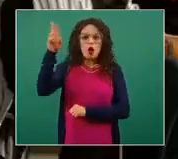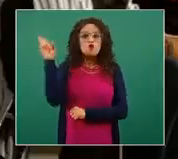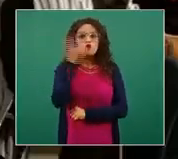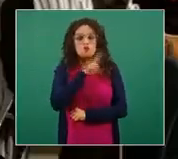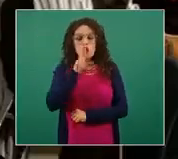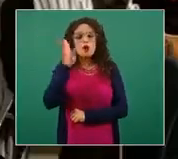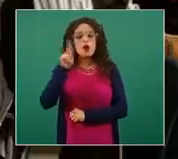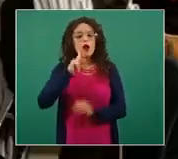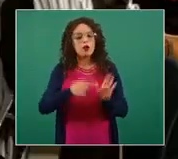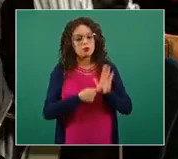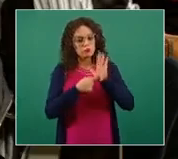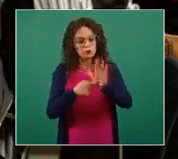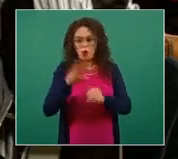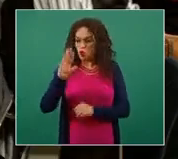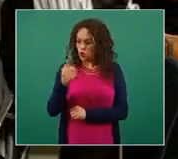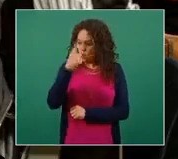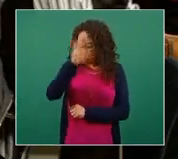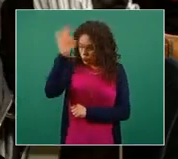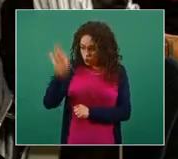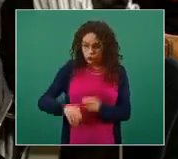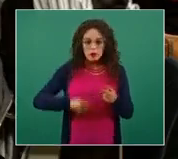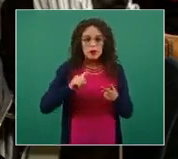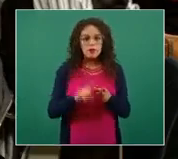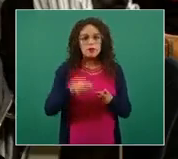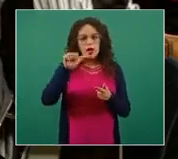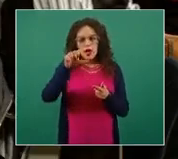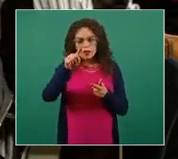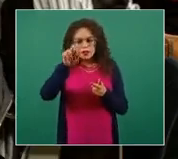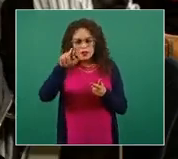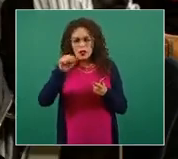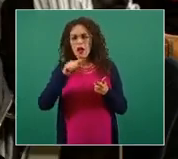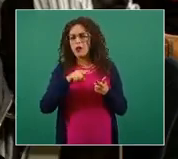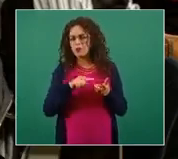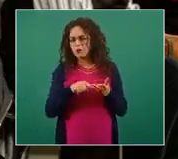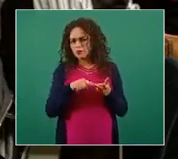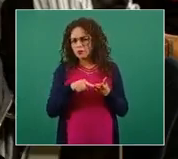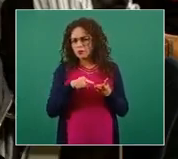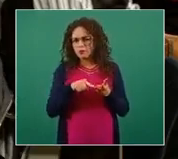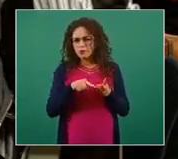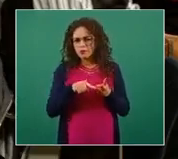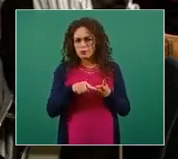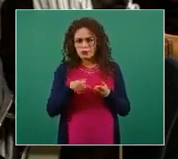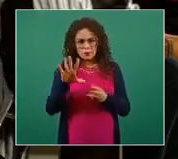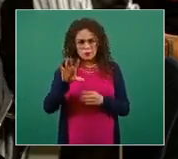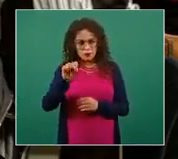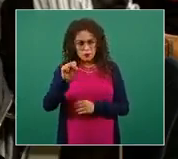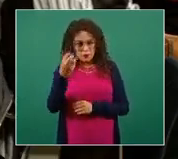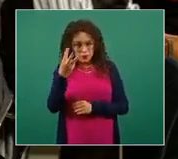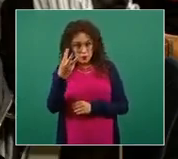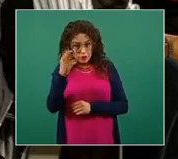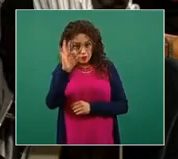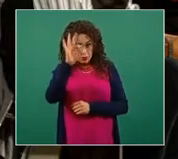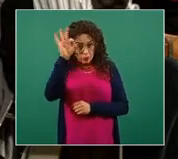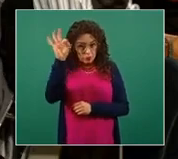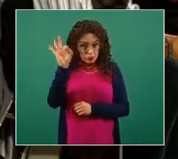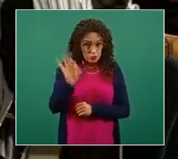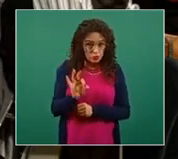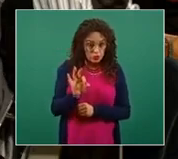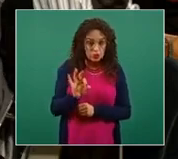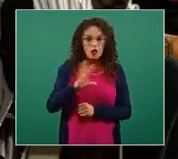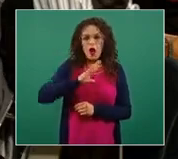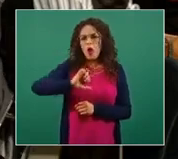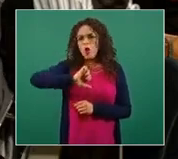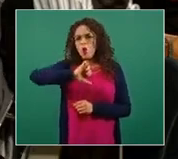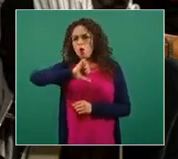demostró 91%. Astra, tengo entendido que está en un 63%. Y hay otras